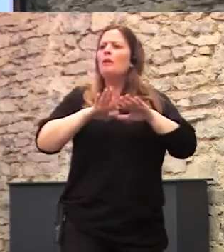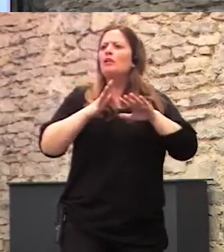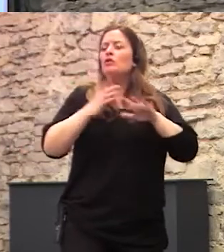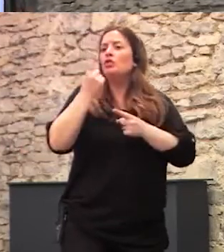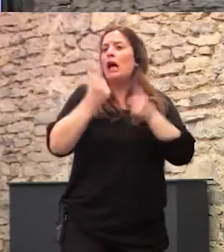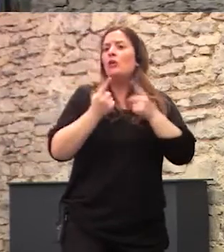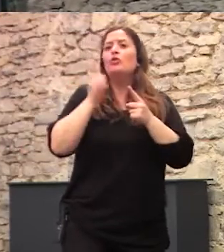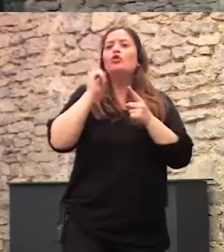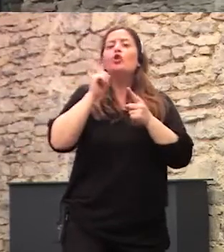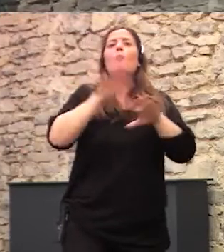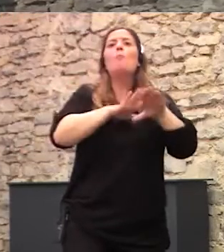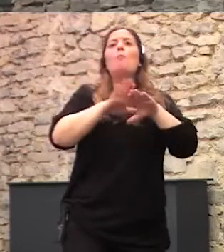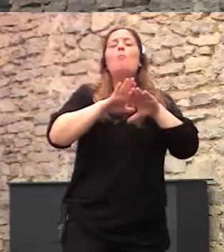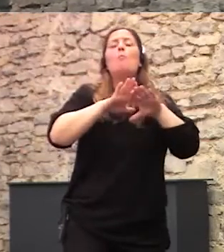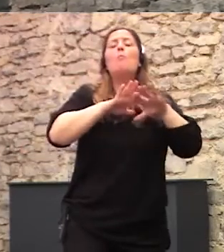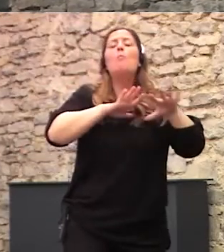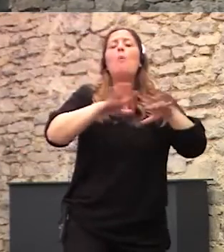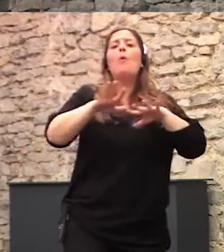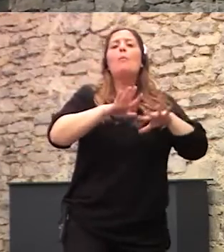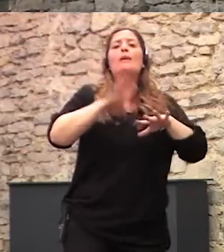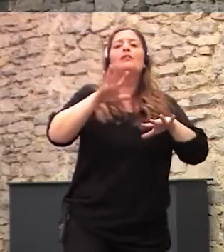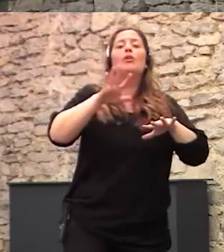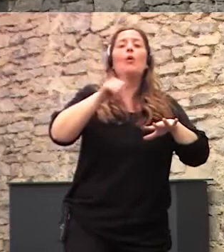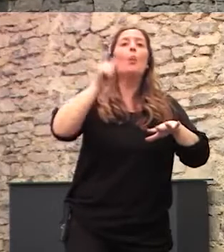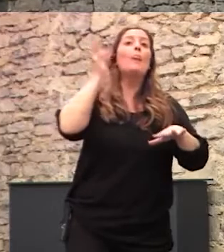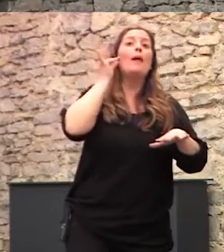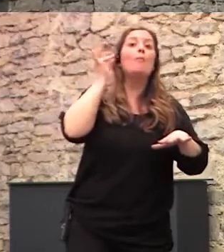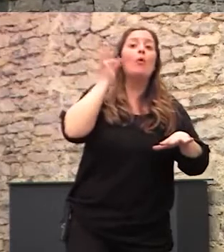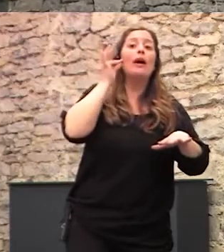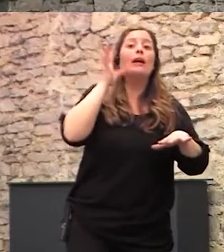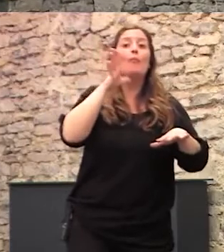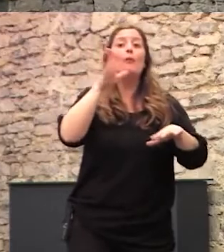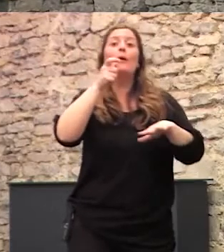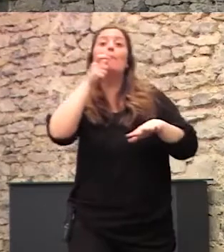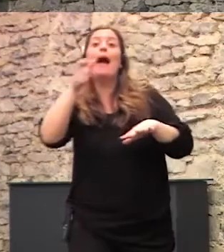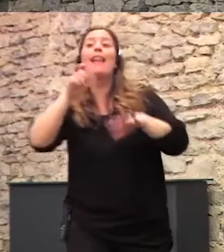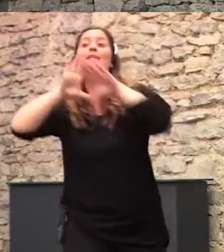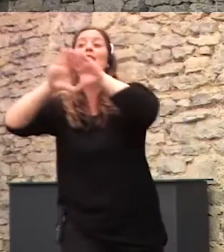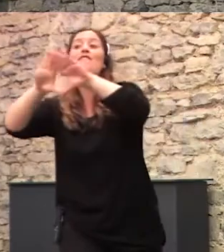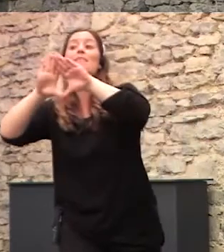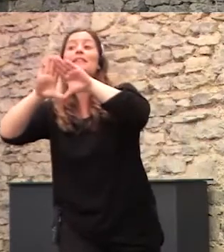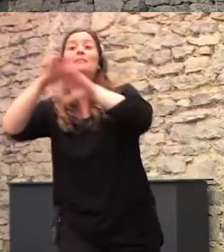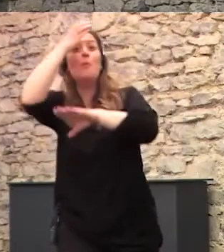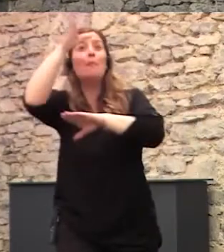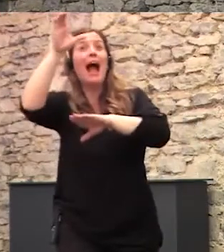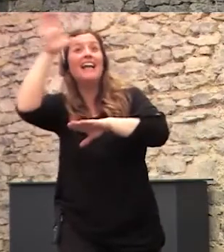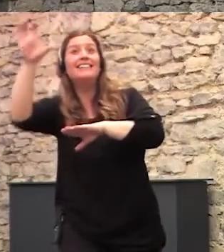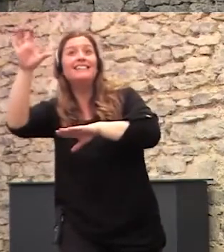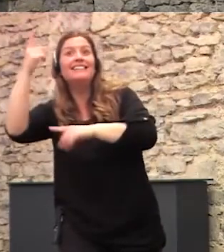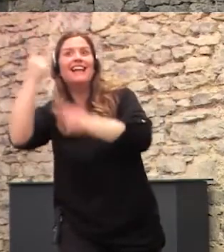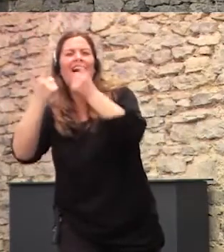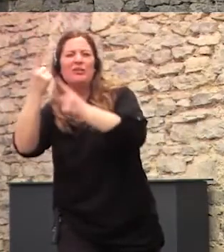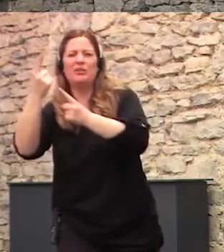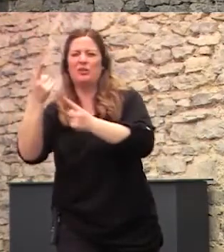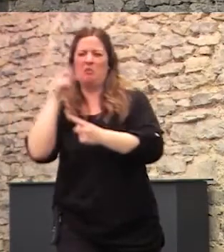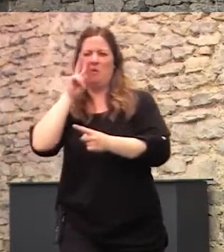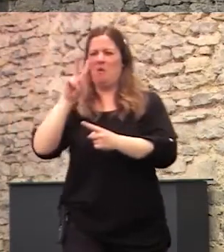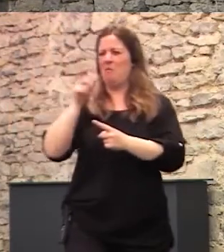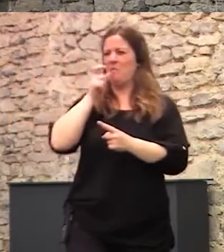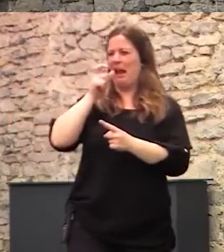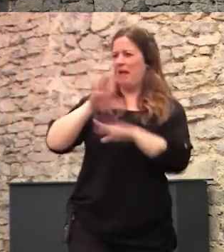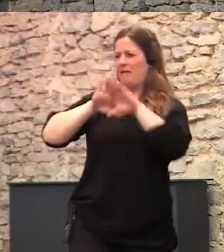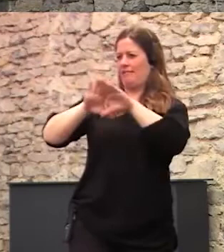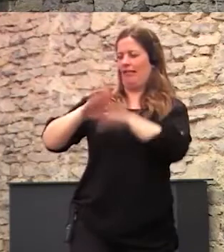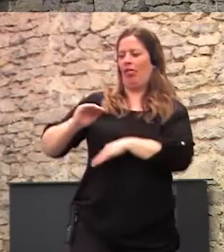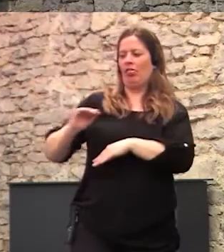palabra feminismo en muchos países todavía no tiene mala prensa, o sea, hay prejuicios